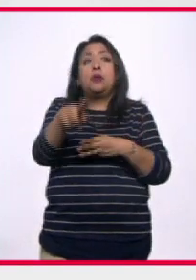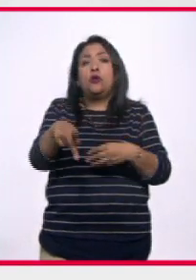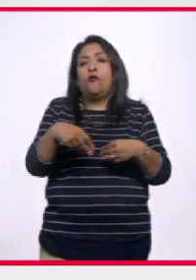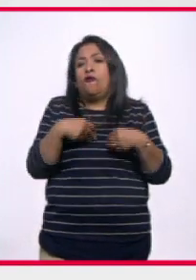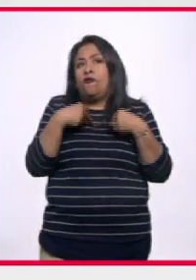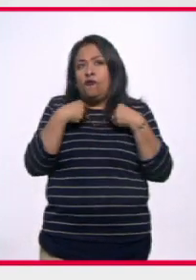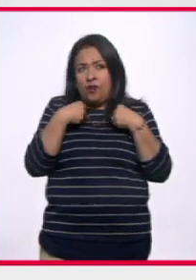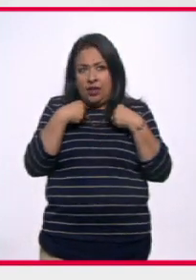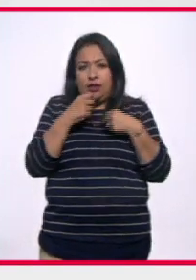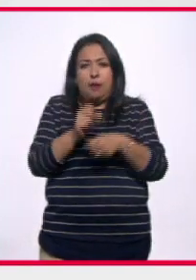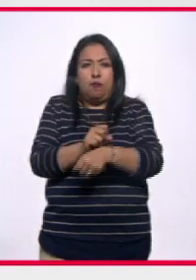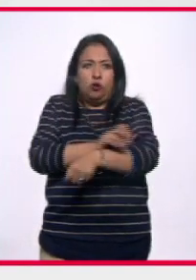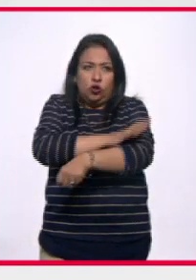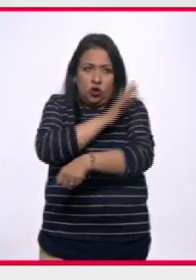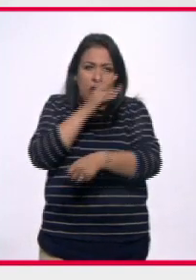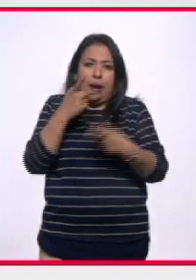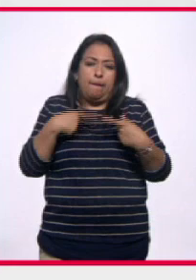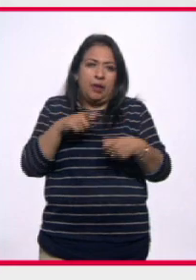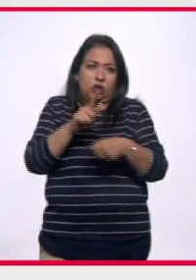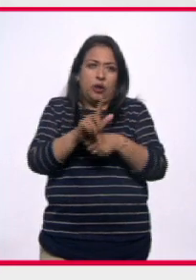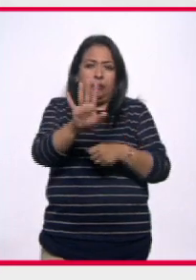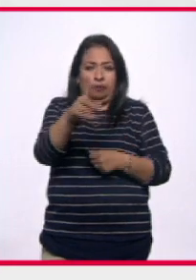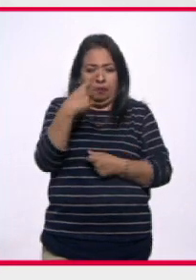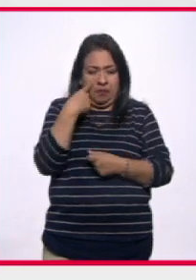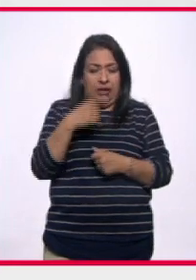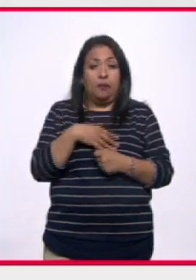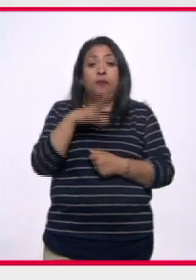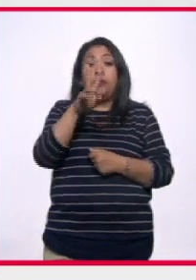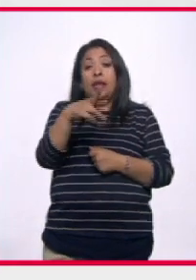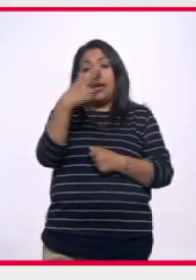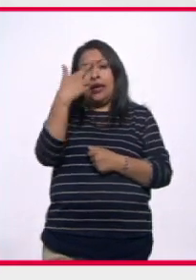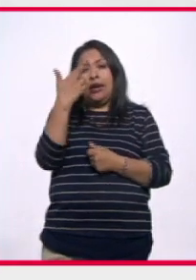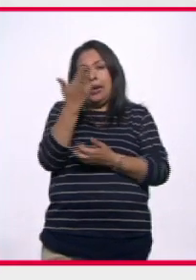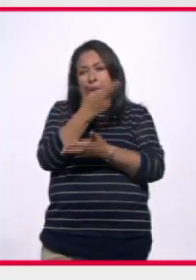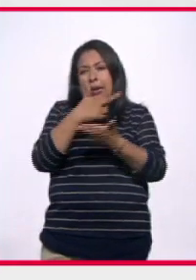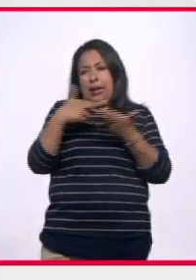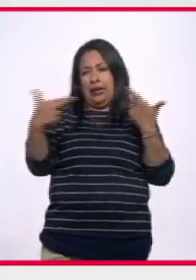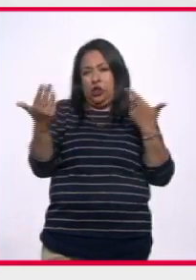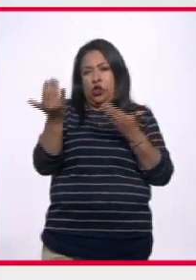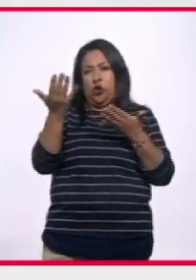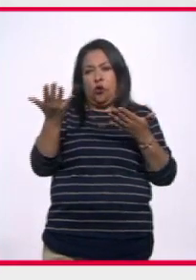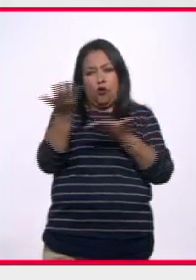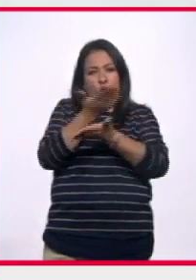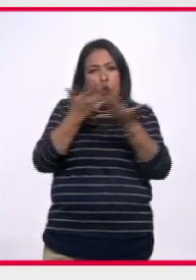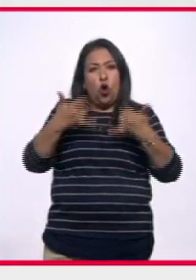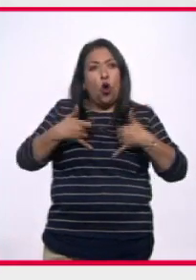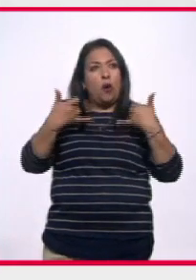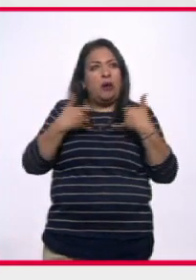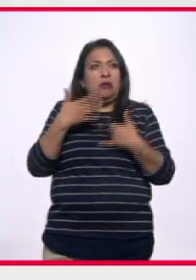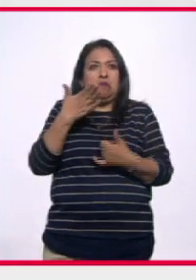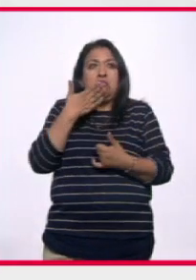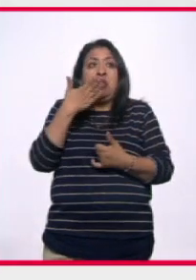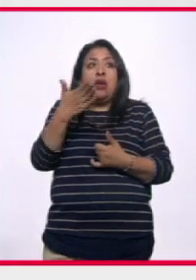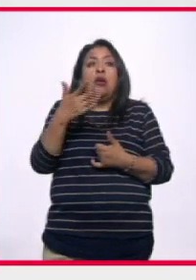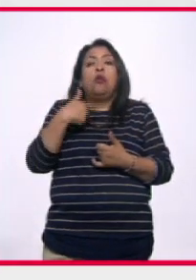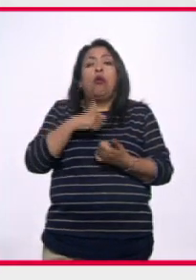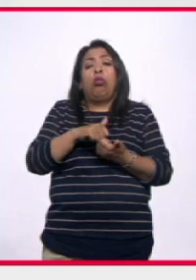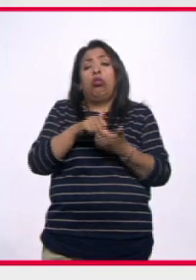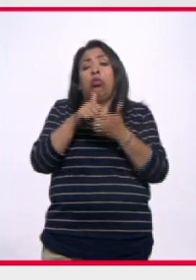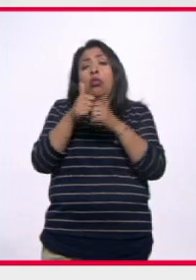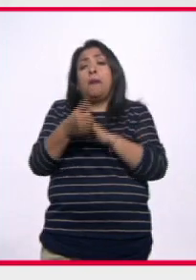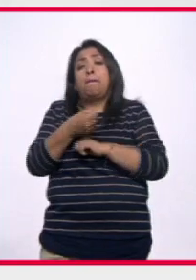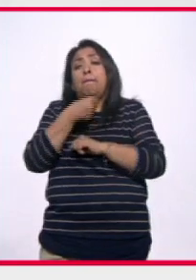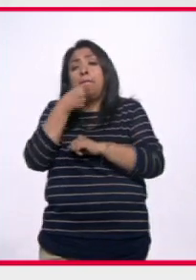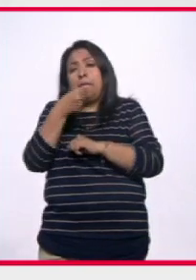vida emocional personal bueno mira el arrasaron con los jóvenes es muy fructífera porque tú vas haciéndote vieja